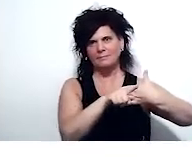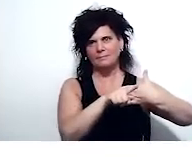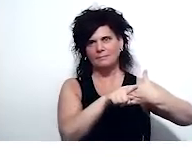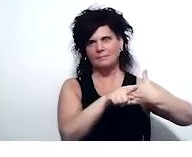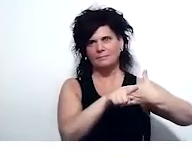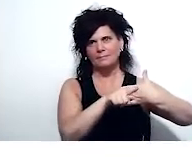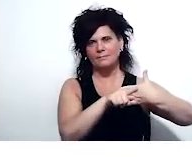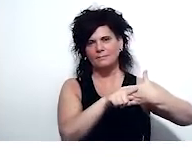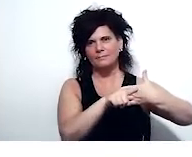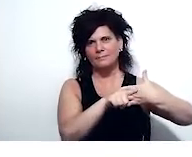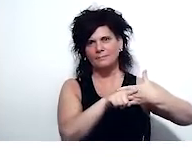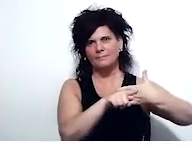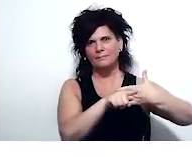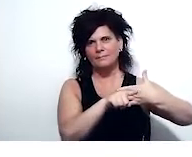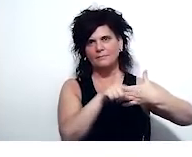Y tenemos